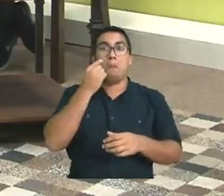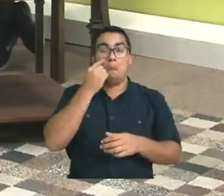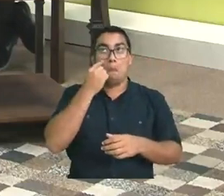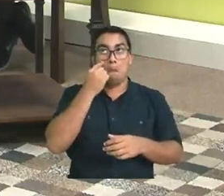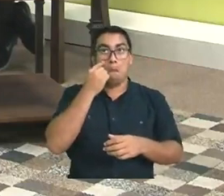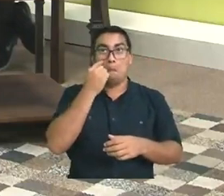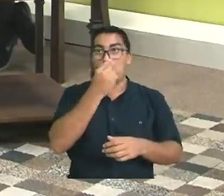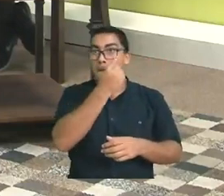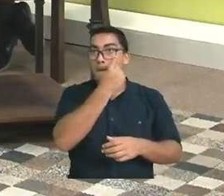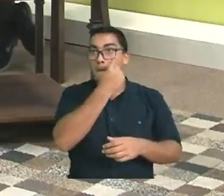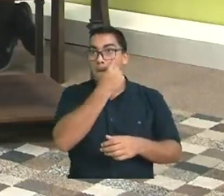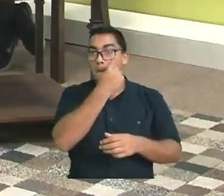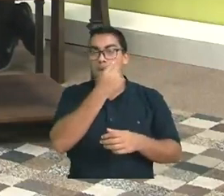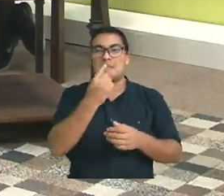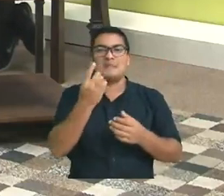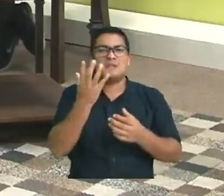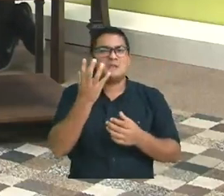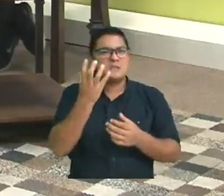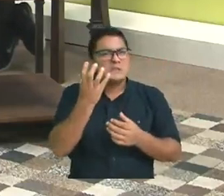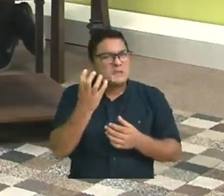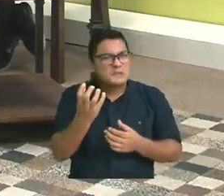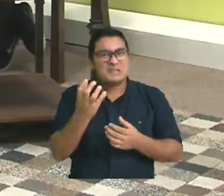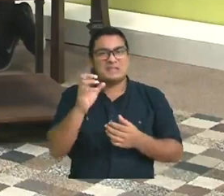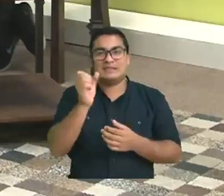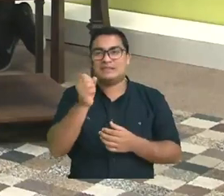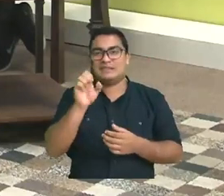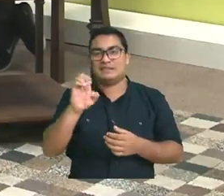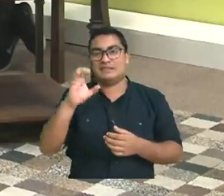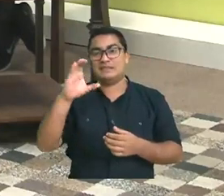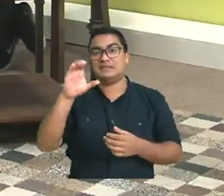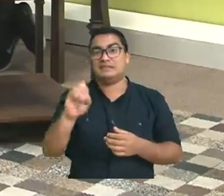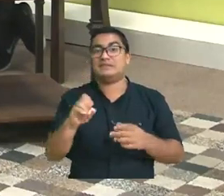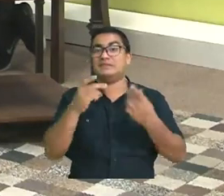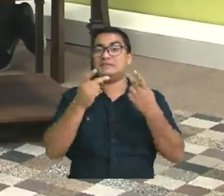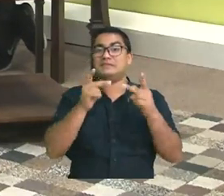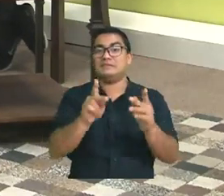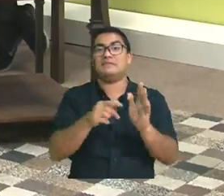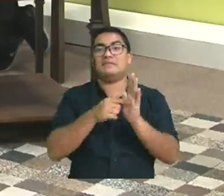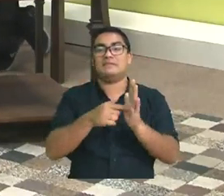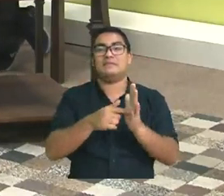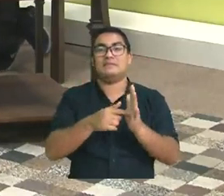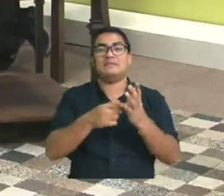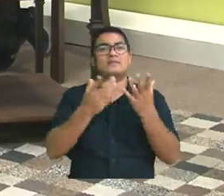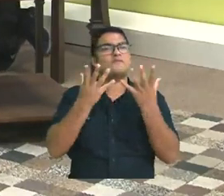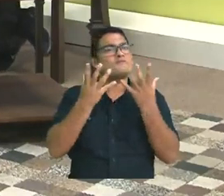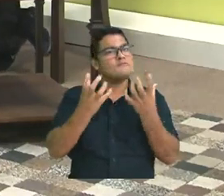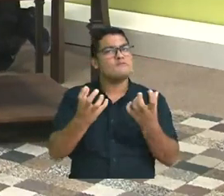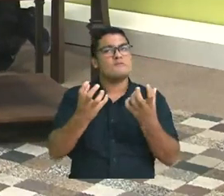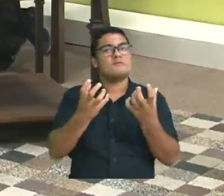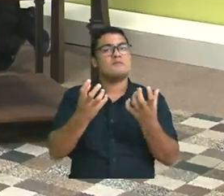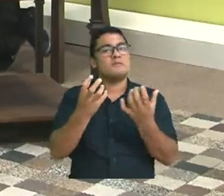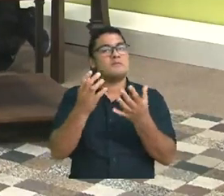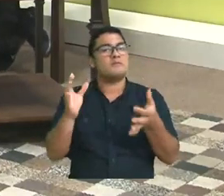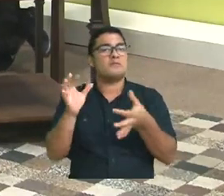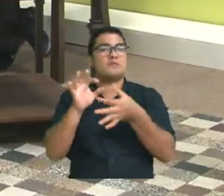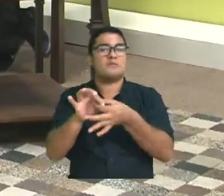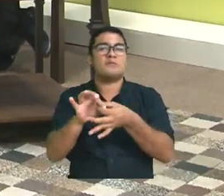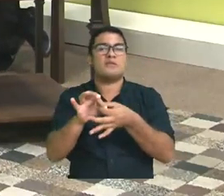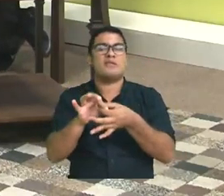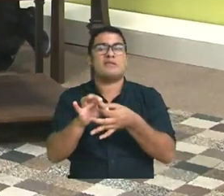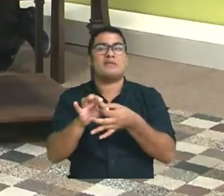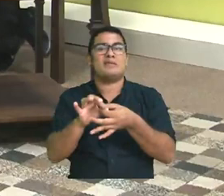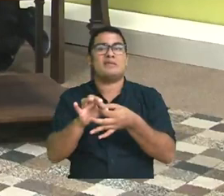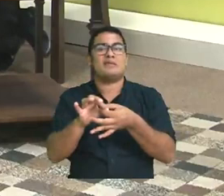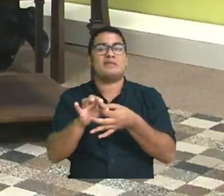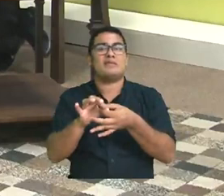Eso. Ellos dicen, doctora, yo siento resequedad. Pero la resequedad va acompañada de, como te mencioné anteriormente, de